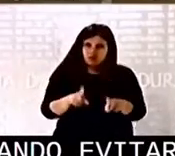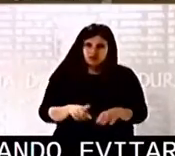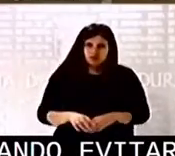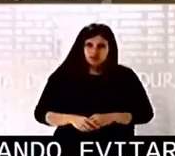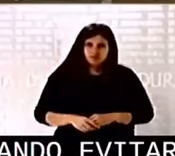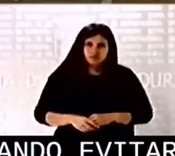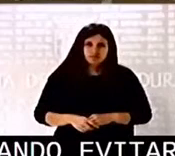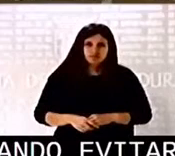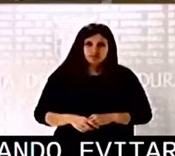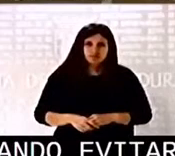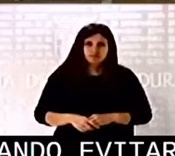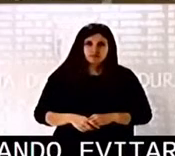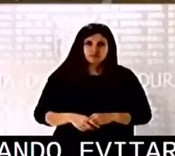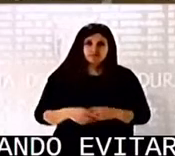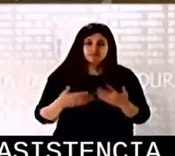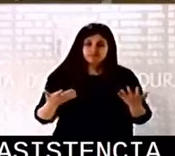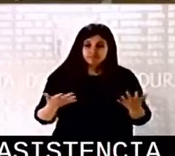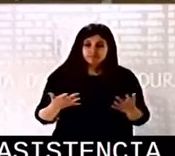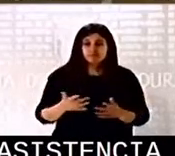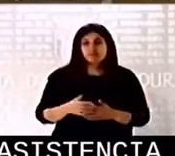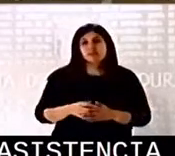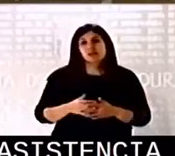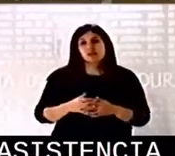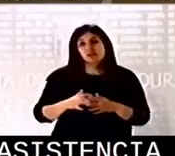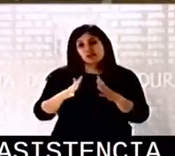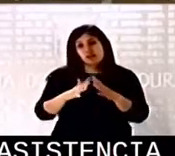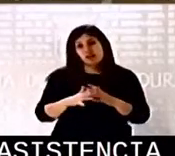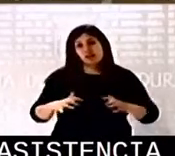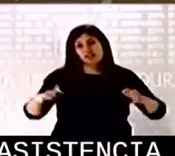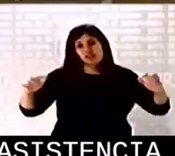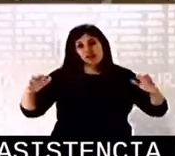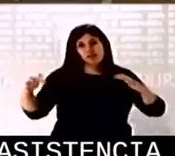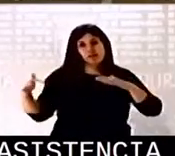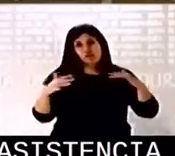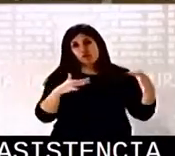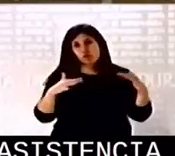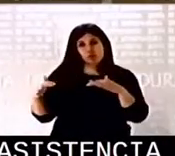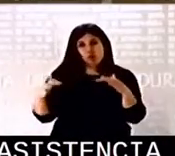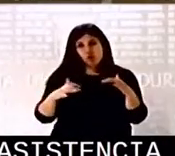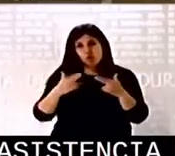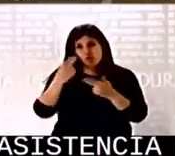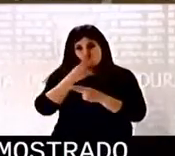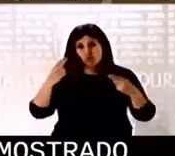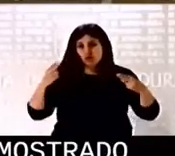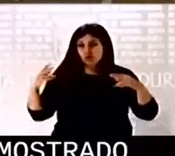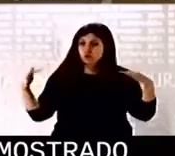La asistencia de público a los estadios de fútbol se ha mostrado segura.